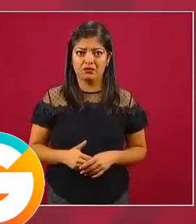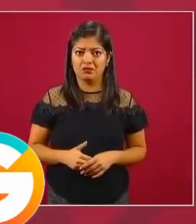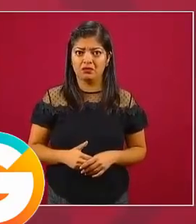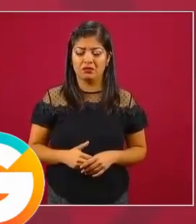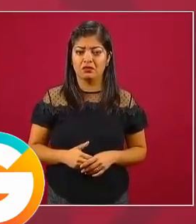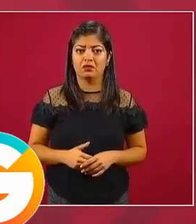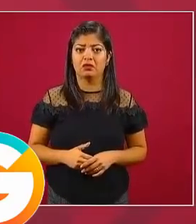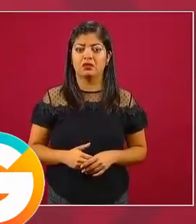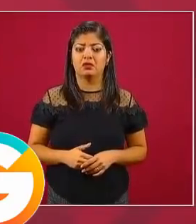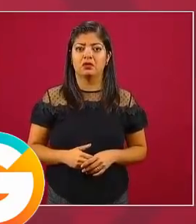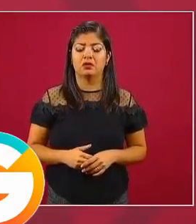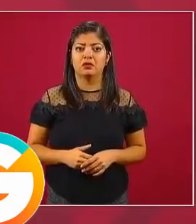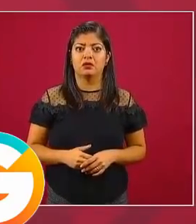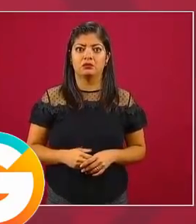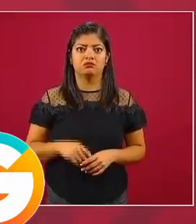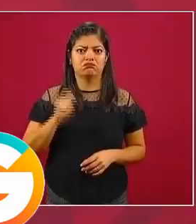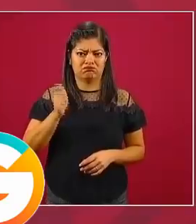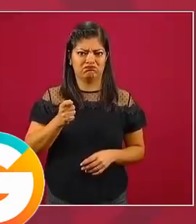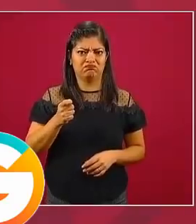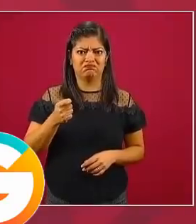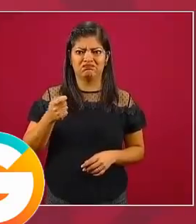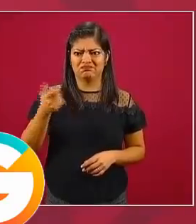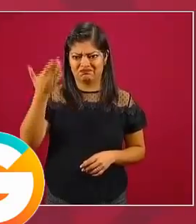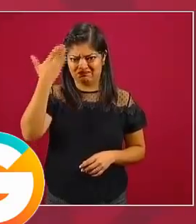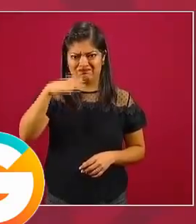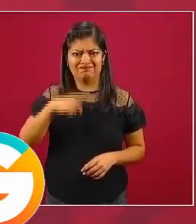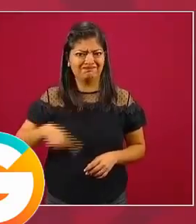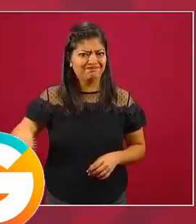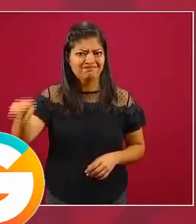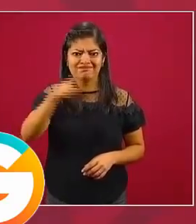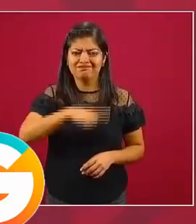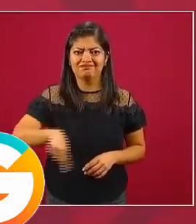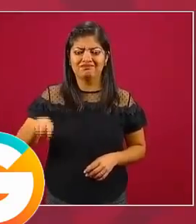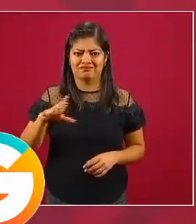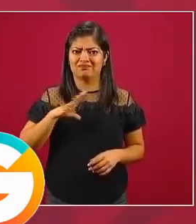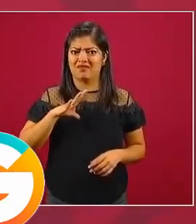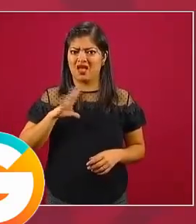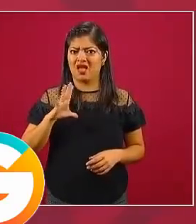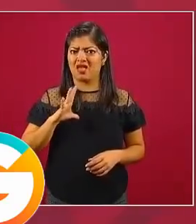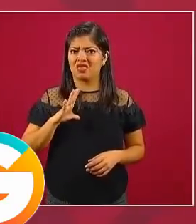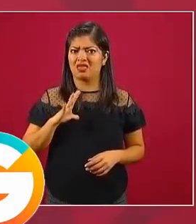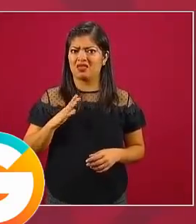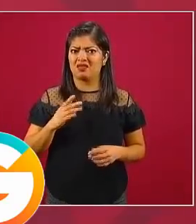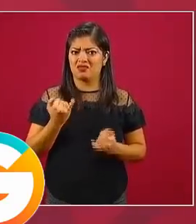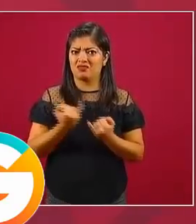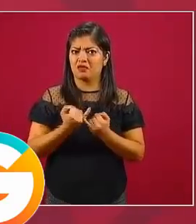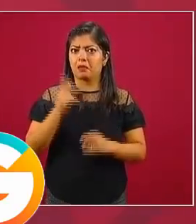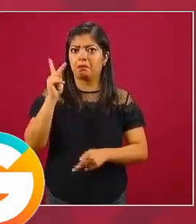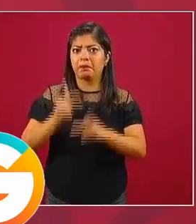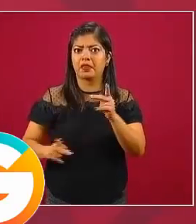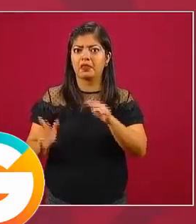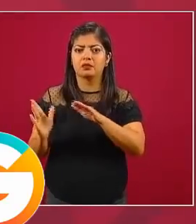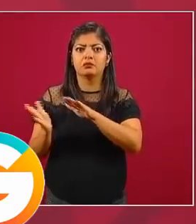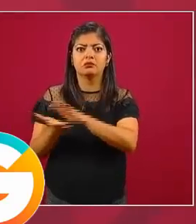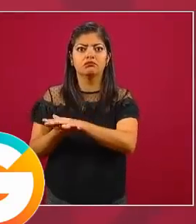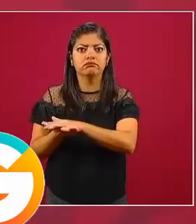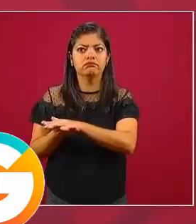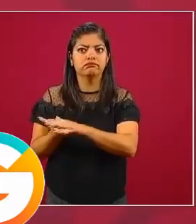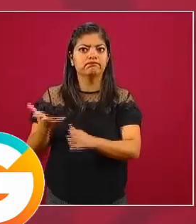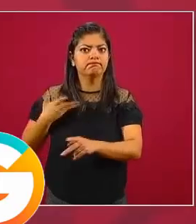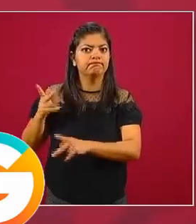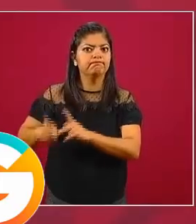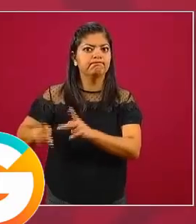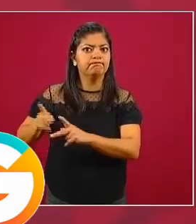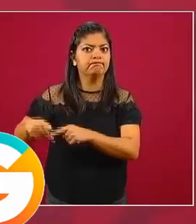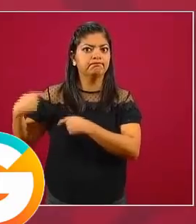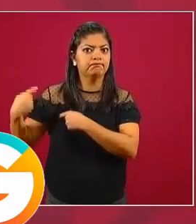Esto se sabe, incluso hay expedientes abiertos de todo